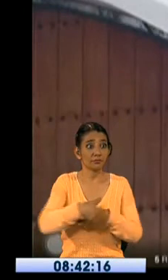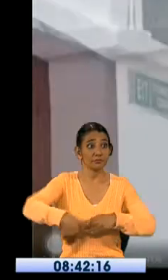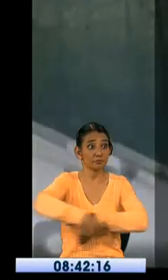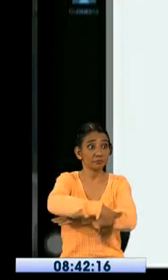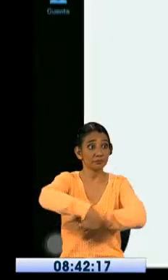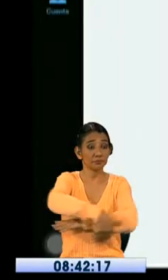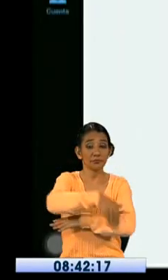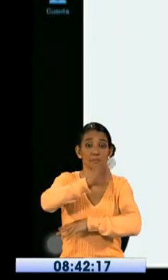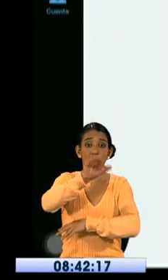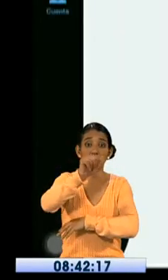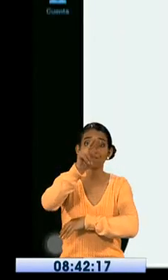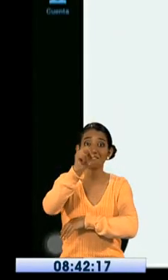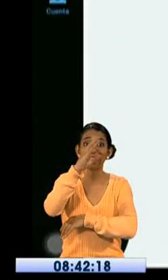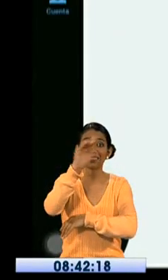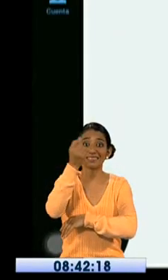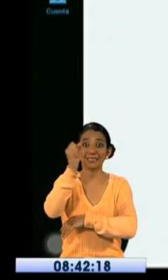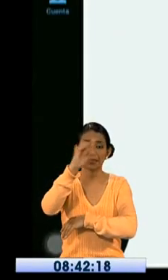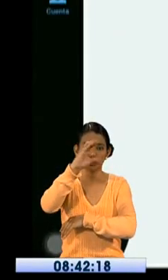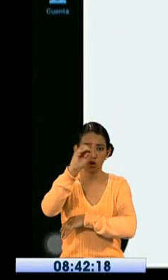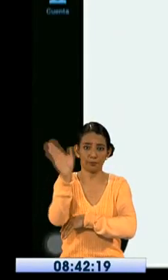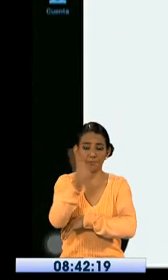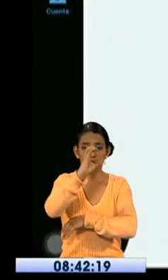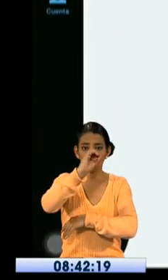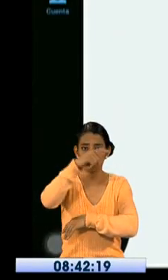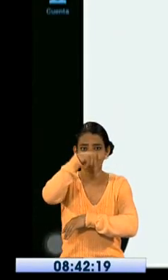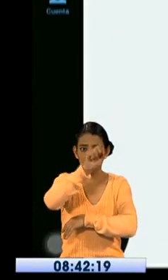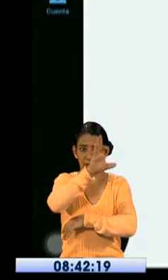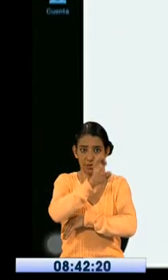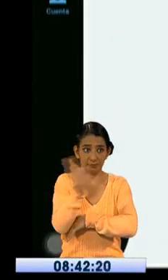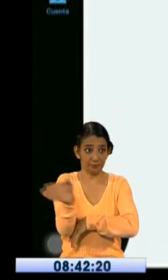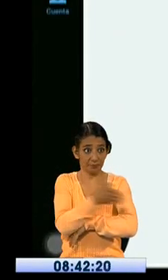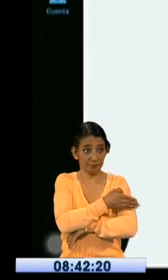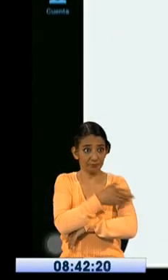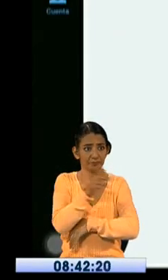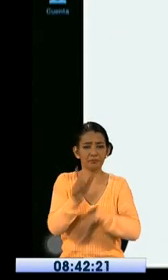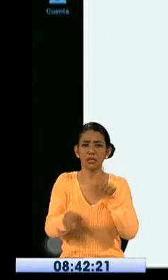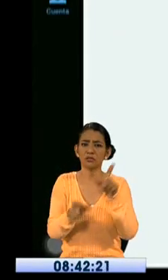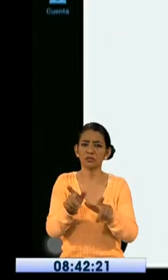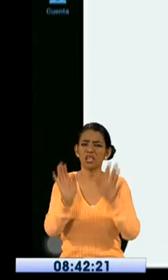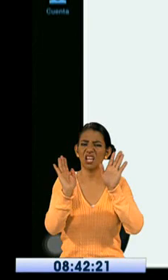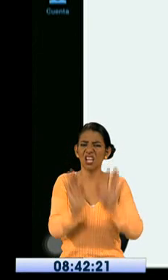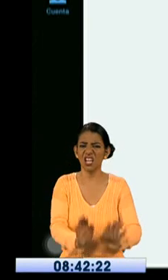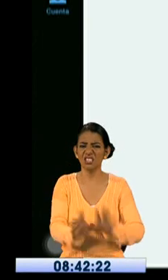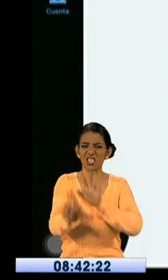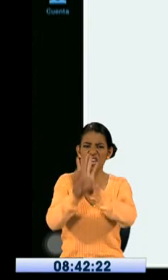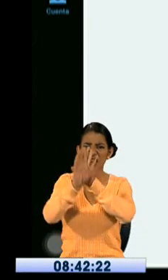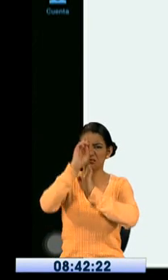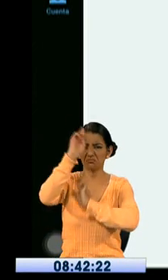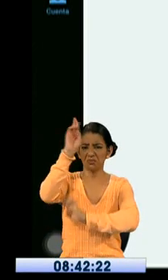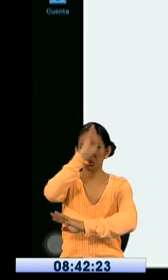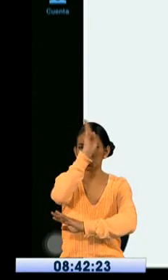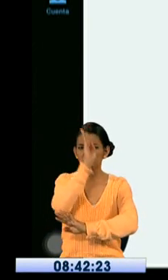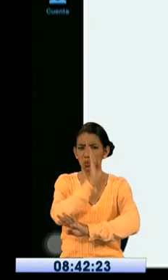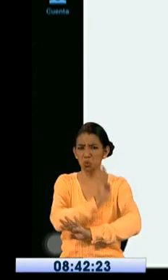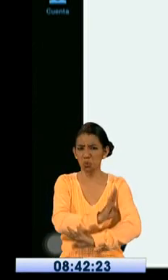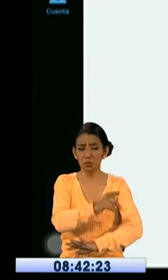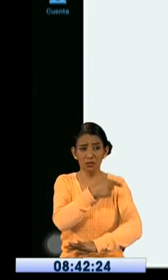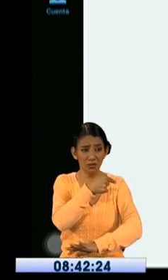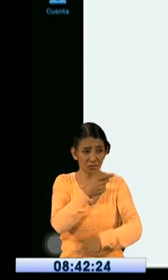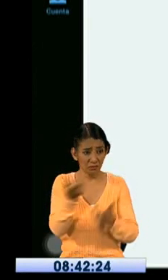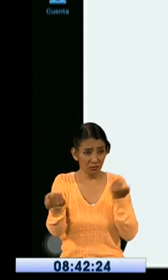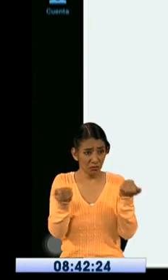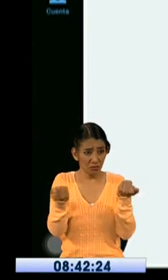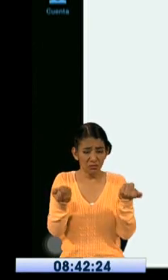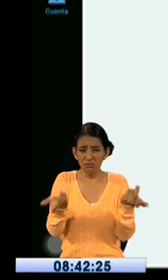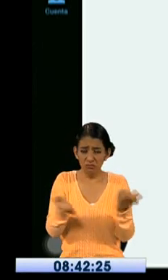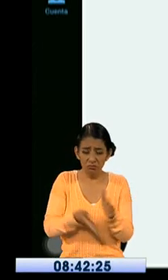está. Lo que está sucediendo. Y aquí los guapos, chéveres, bacanes, los que siempre hacen de las suyas. Esto, nadie controla en la